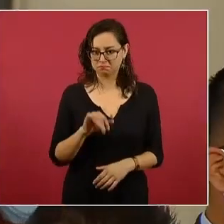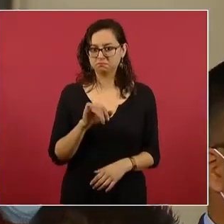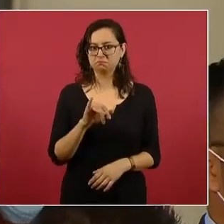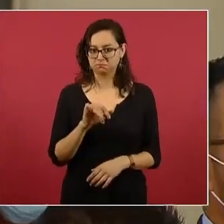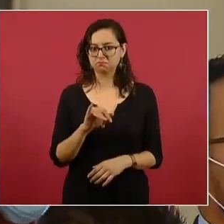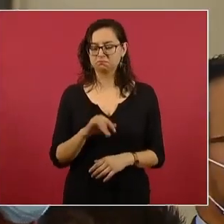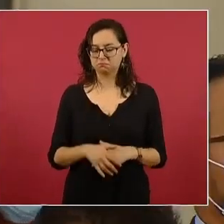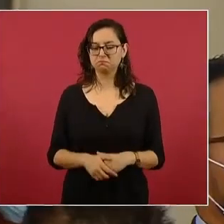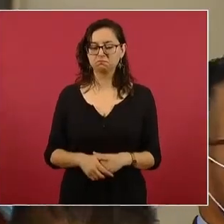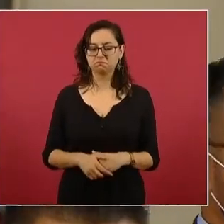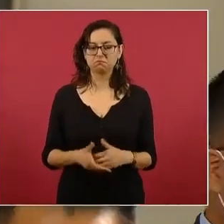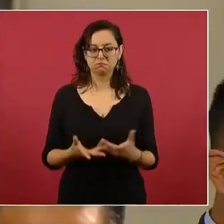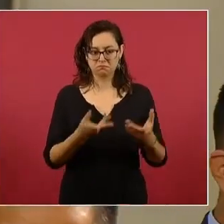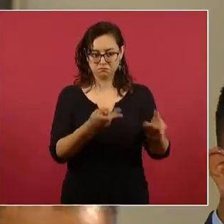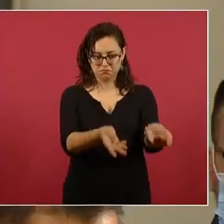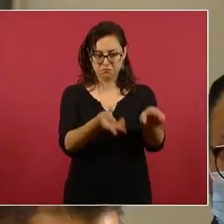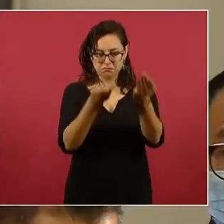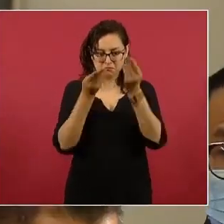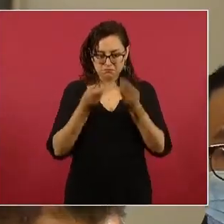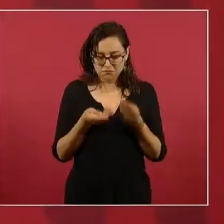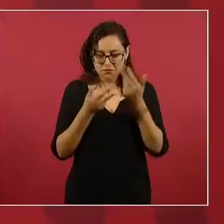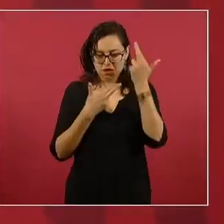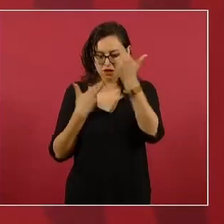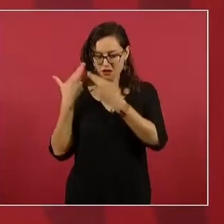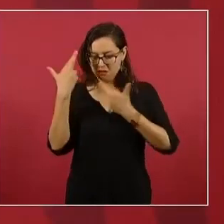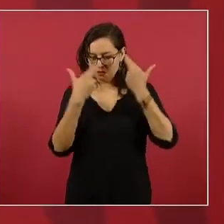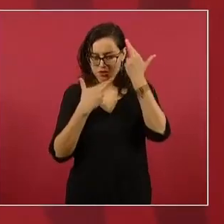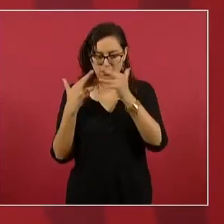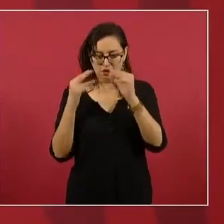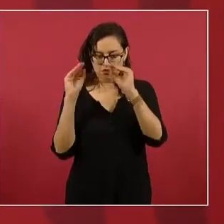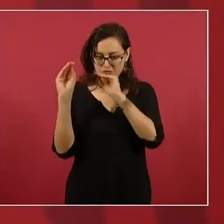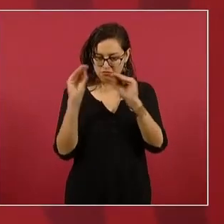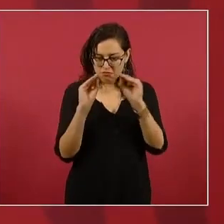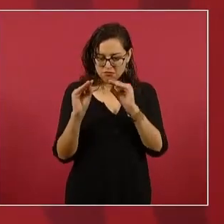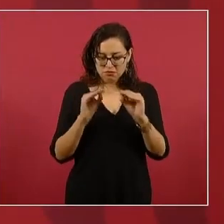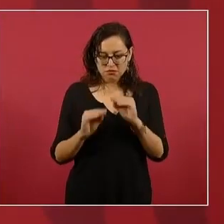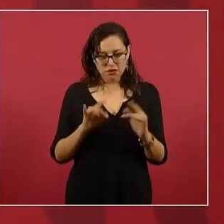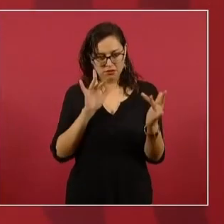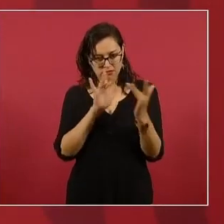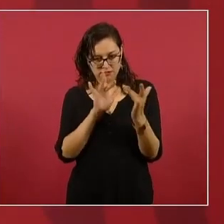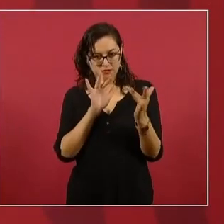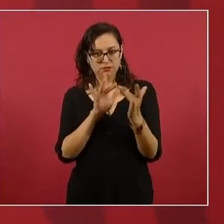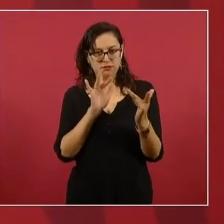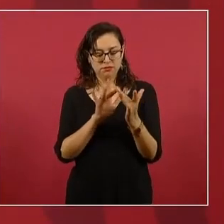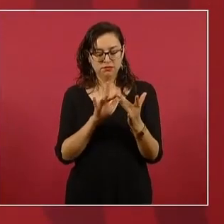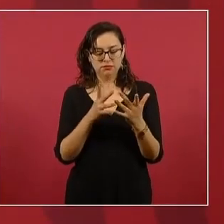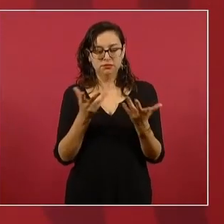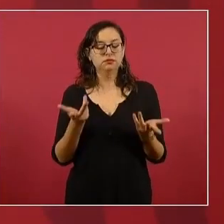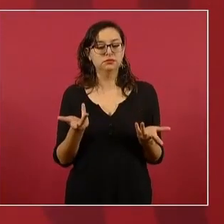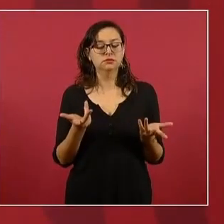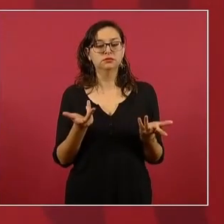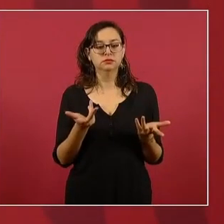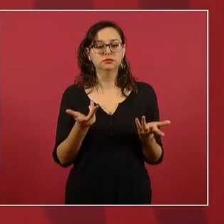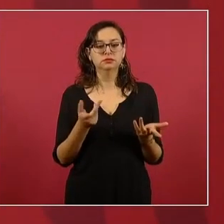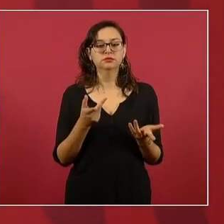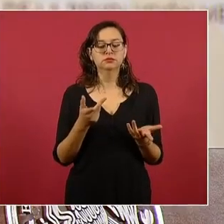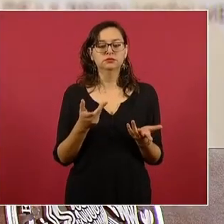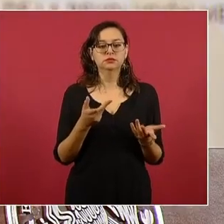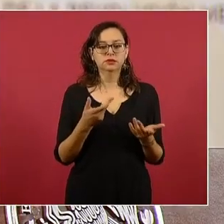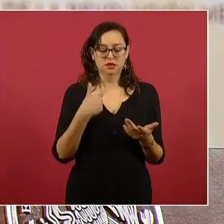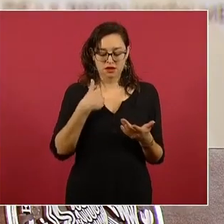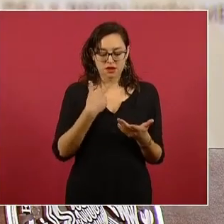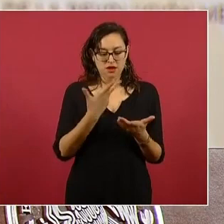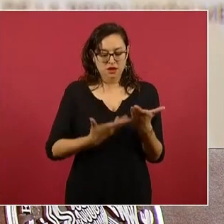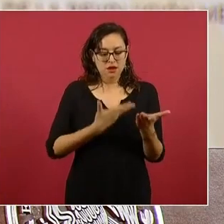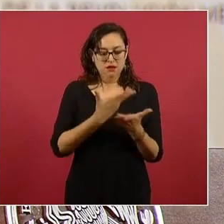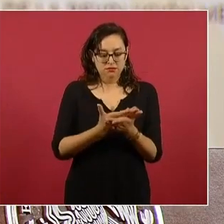permitan revisarlo y que tengamos comunicación para ver si el Ejecutivo puede enviar